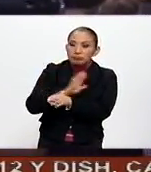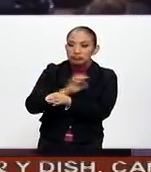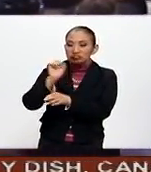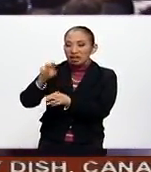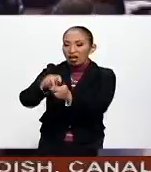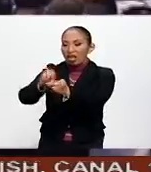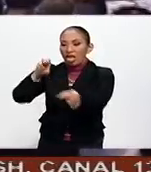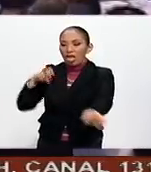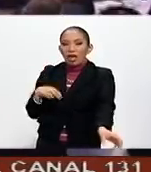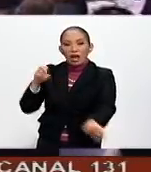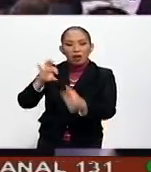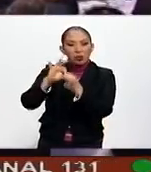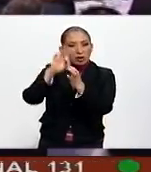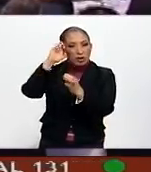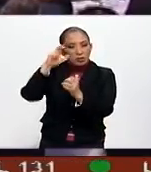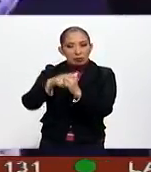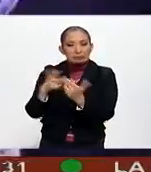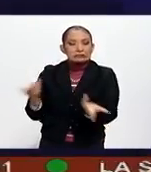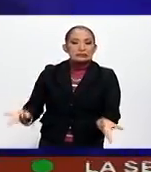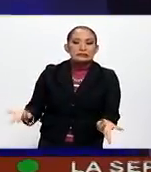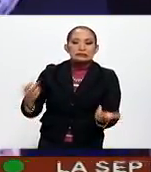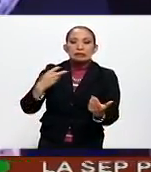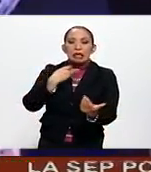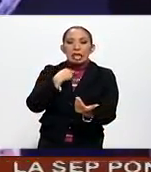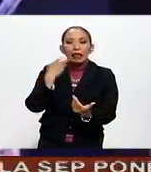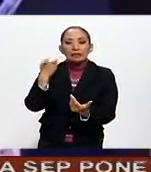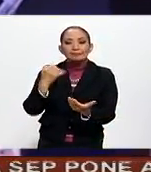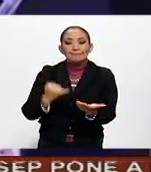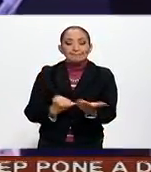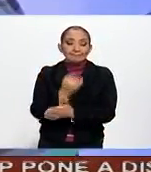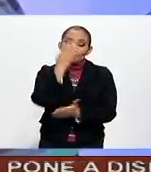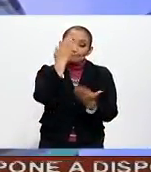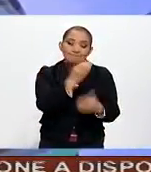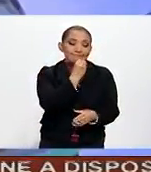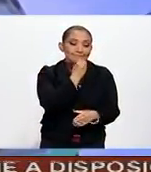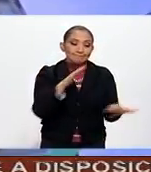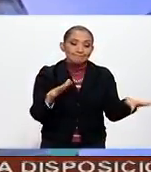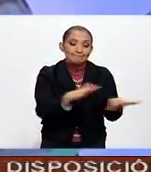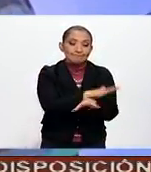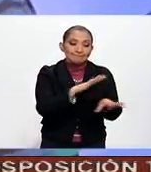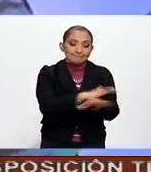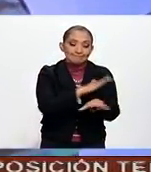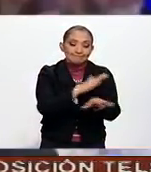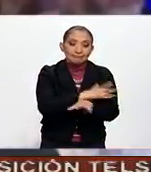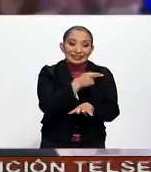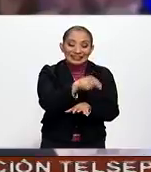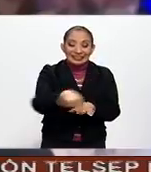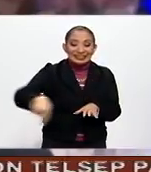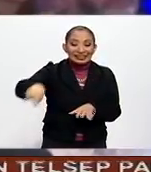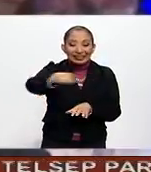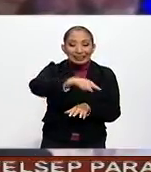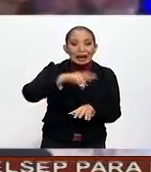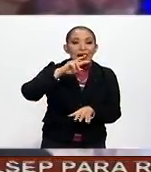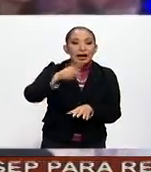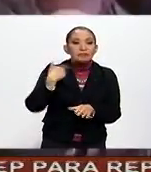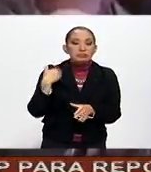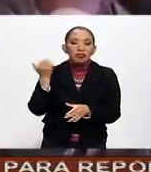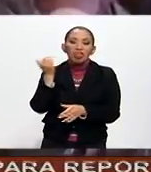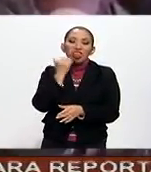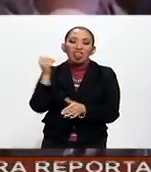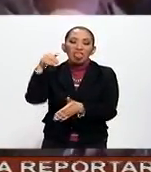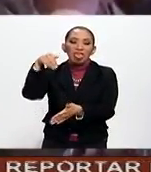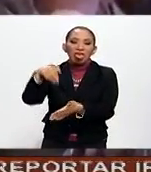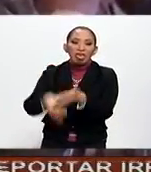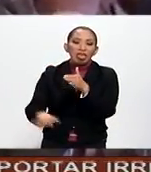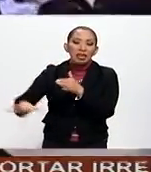de su salida de la Unión Europea. Entonces, en esta decisión del Banco de México está muy claro que lo que está pasando es el deterioro